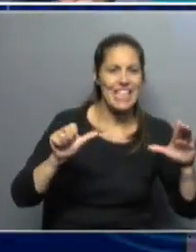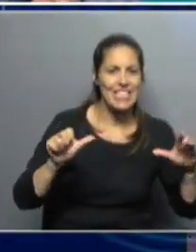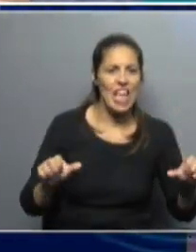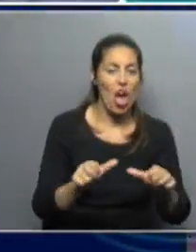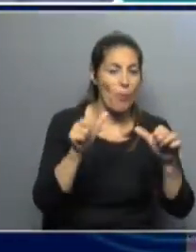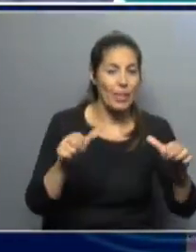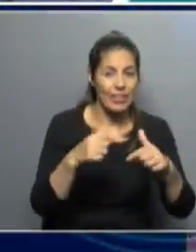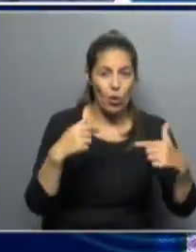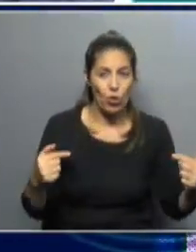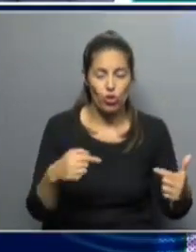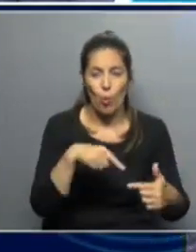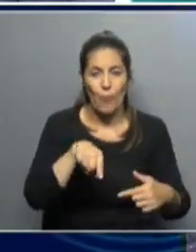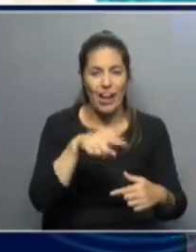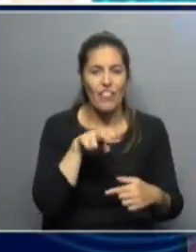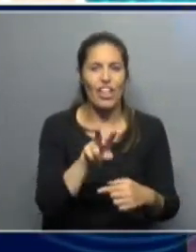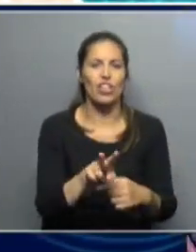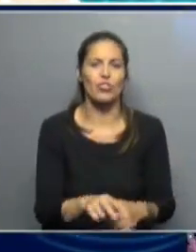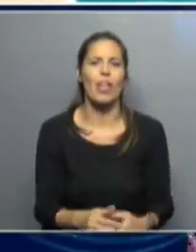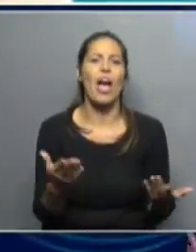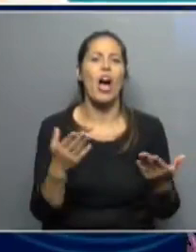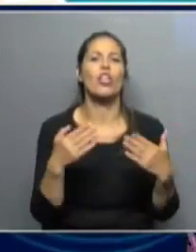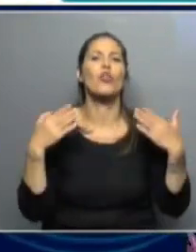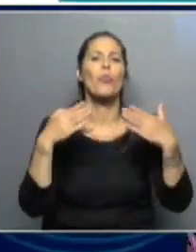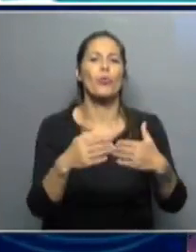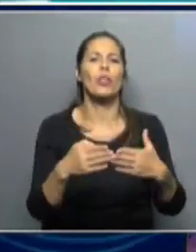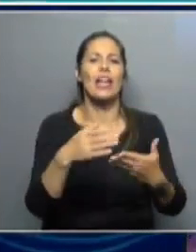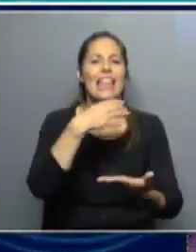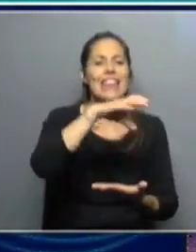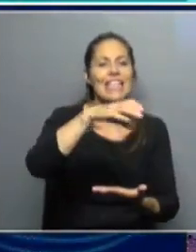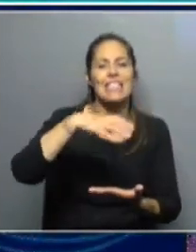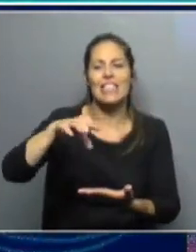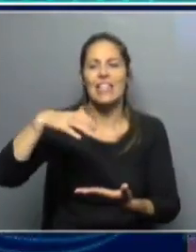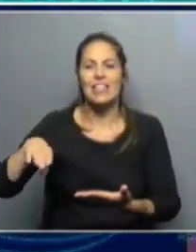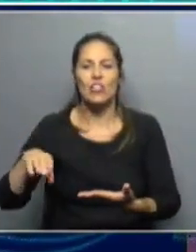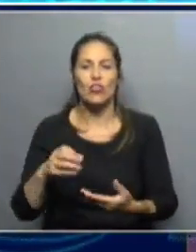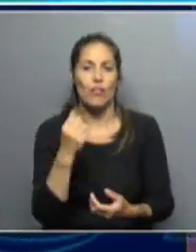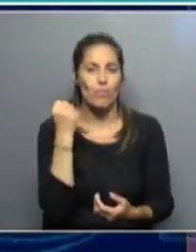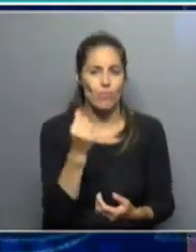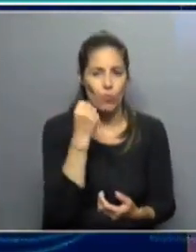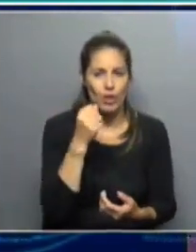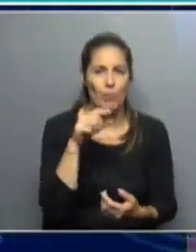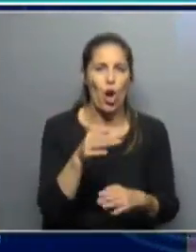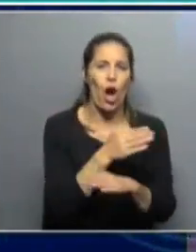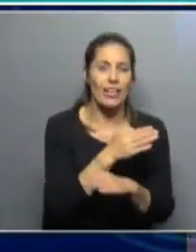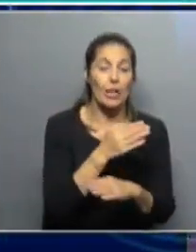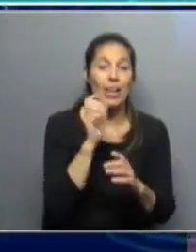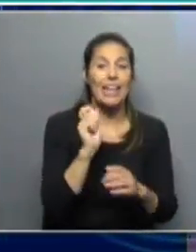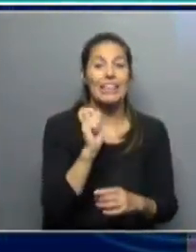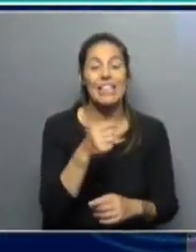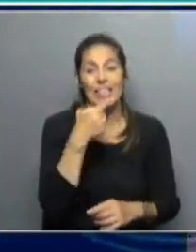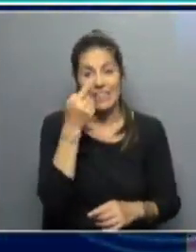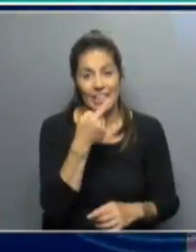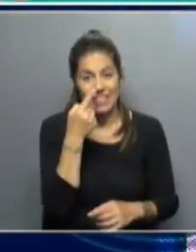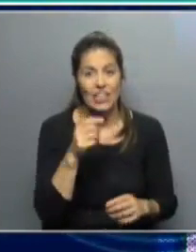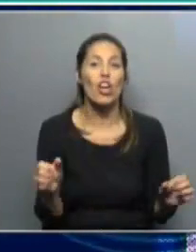todos ellos son para verlos. Ahora te voy a preguntar por esto de la descentralización, que es muy fuerte, pero antes, para quienes estén interesados y digan,